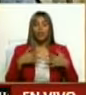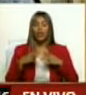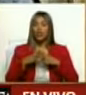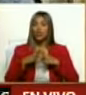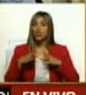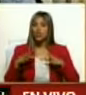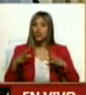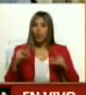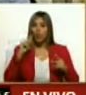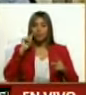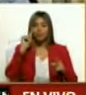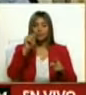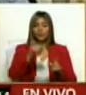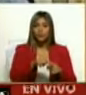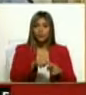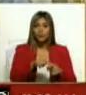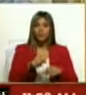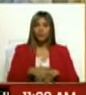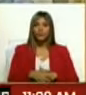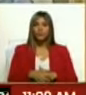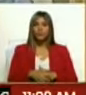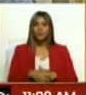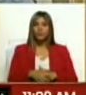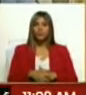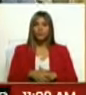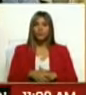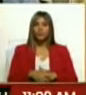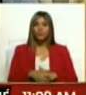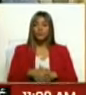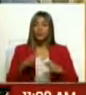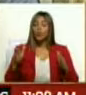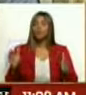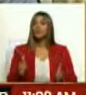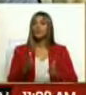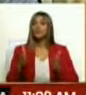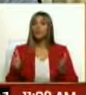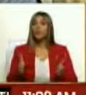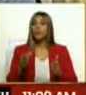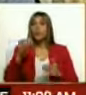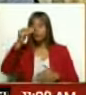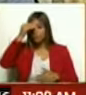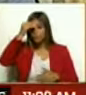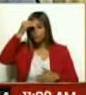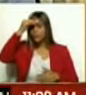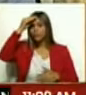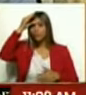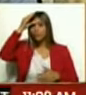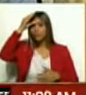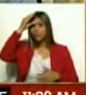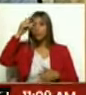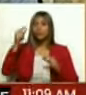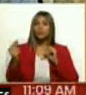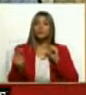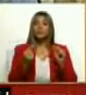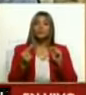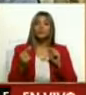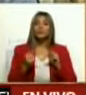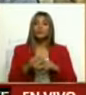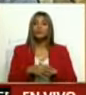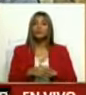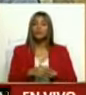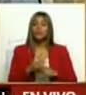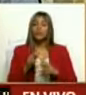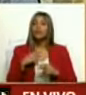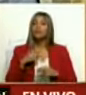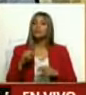van orientadas a promover el conocimiento y el debate, no solo del